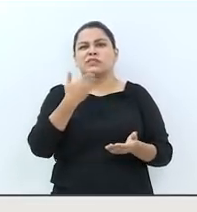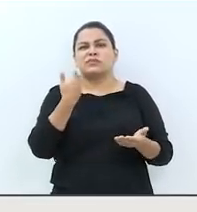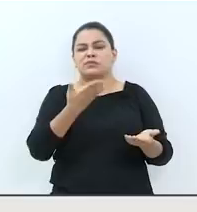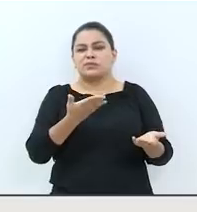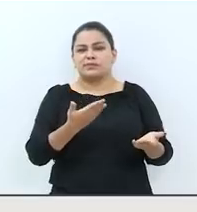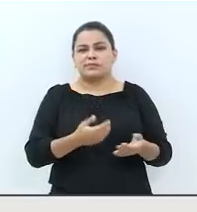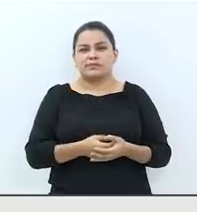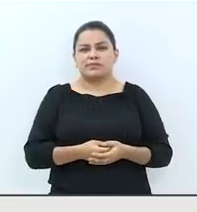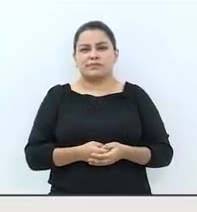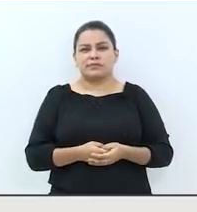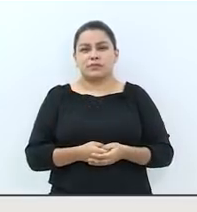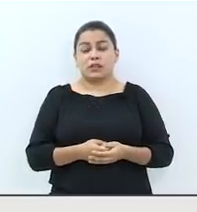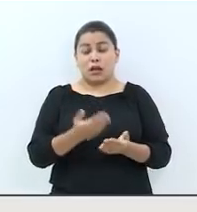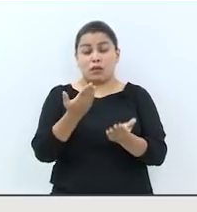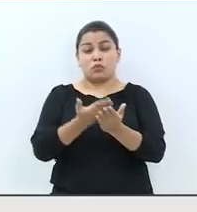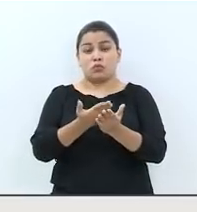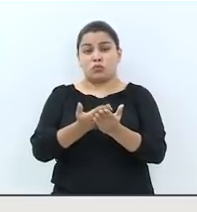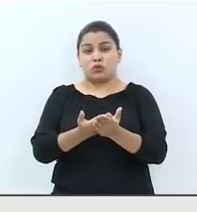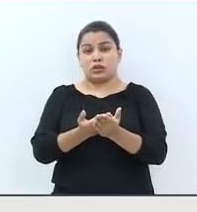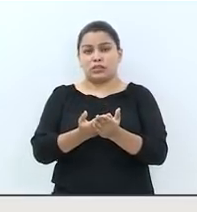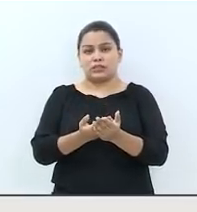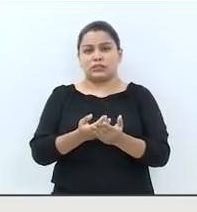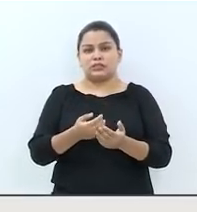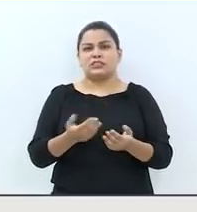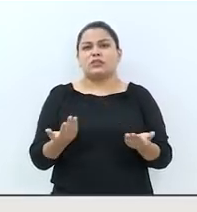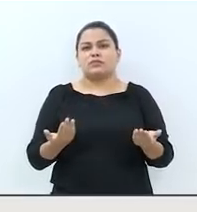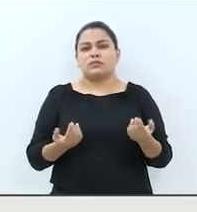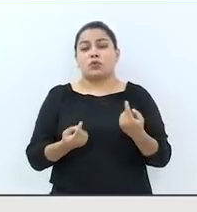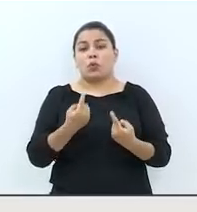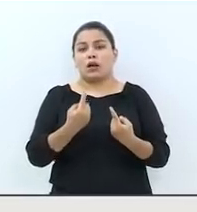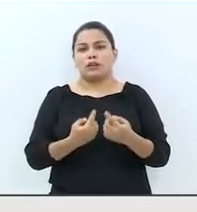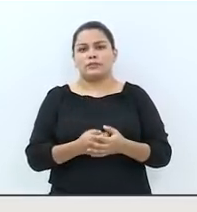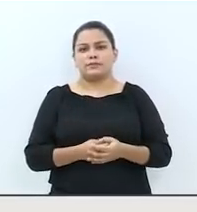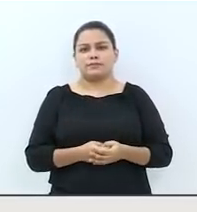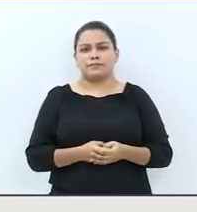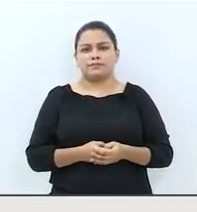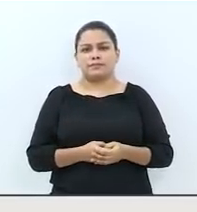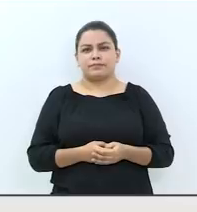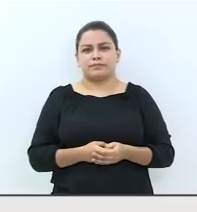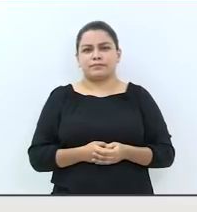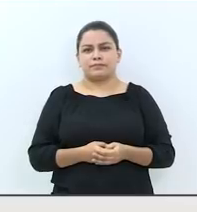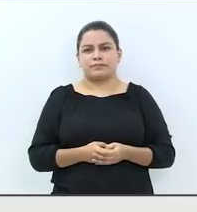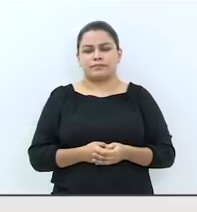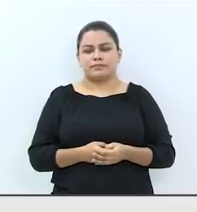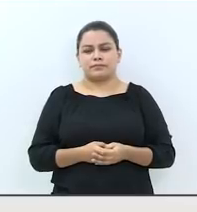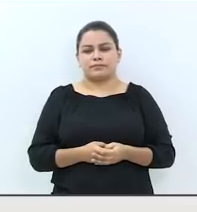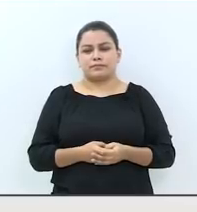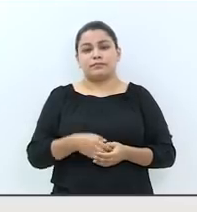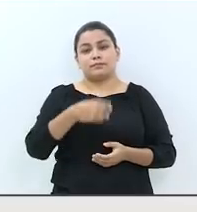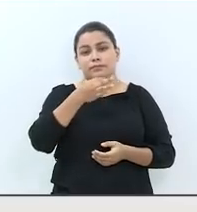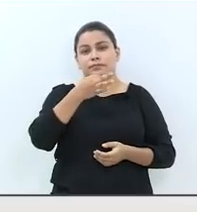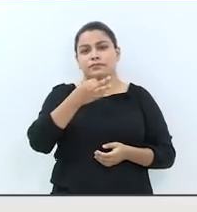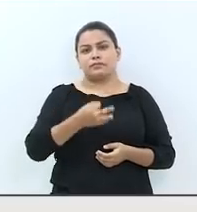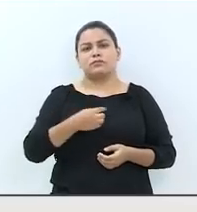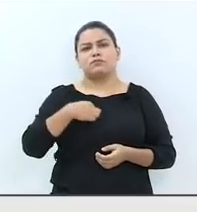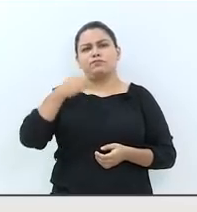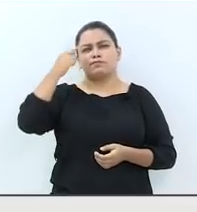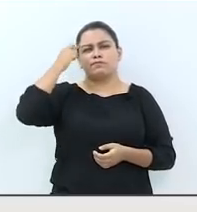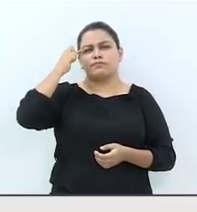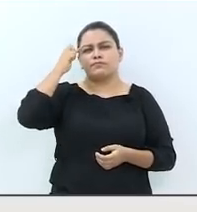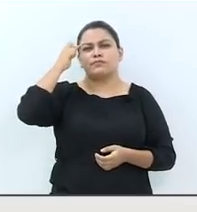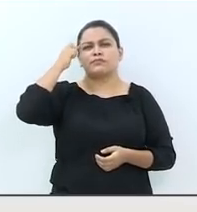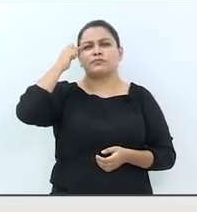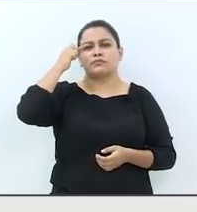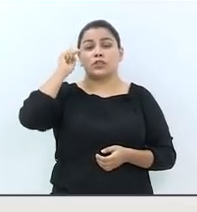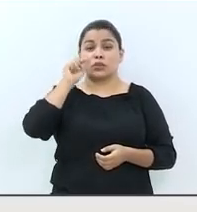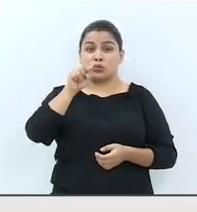parece o la propuesta, estimadas y estimados docentes, Elsa, ser y estar en el aula? Sí, realmente estaba pensando justamente en